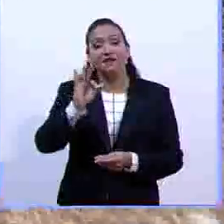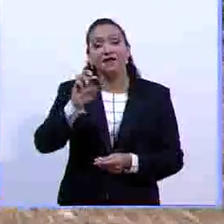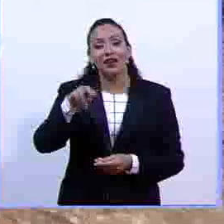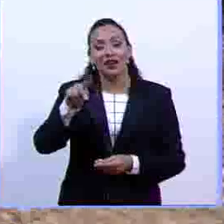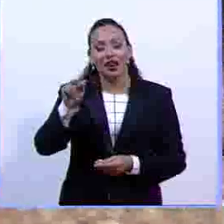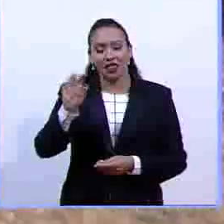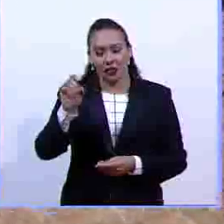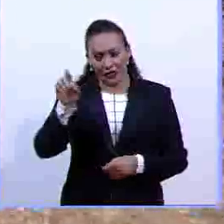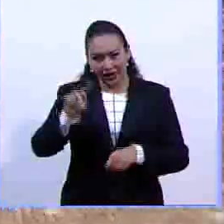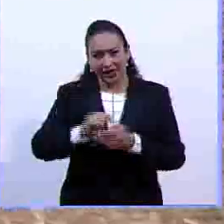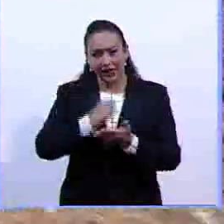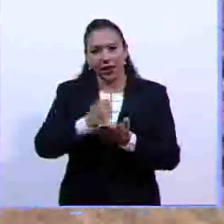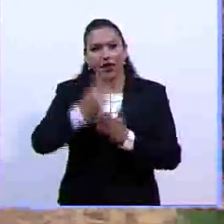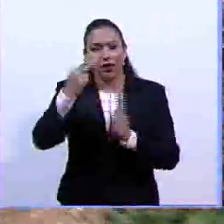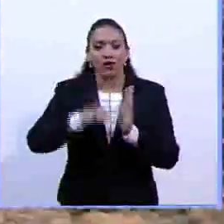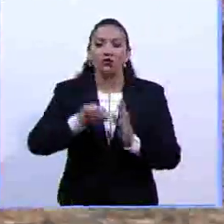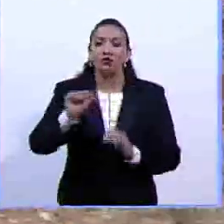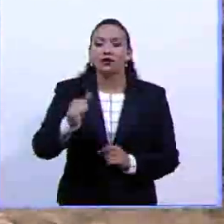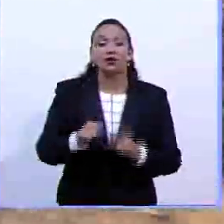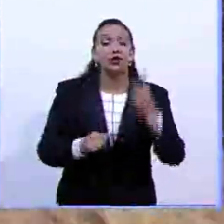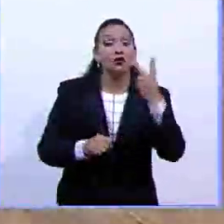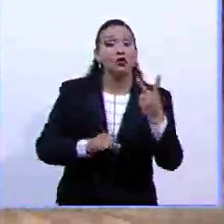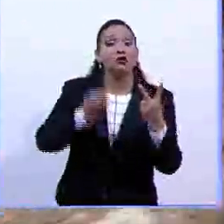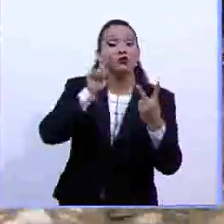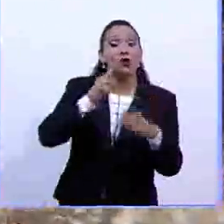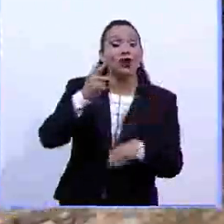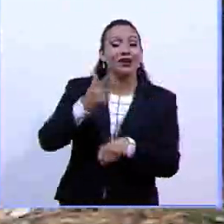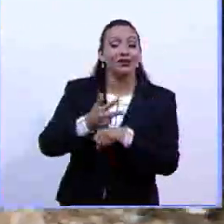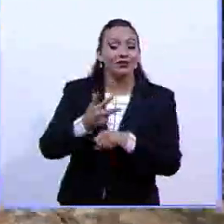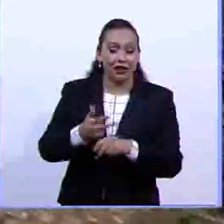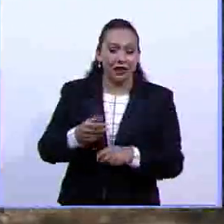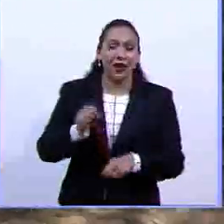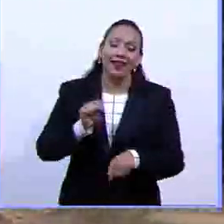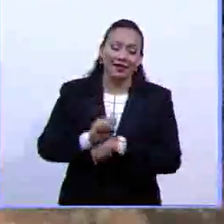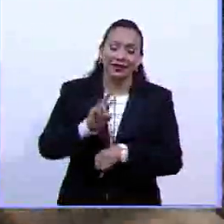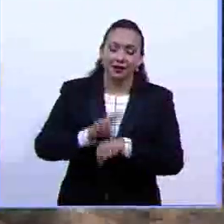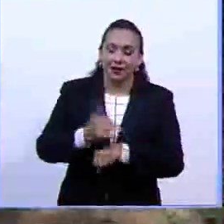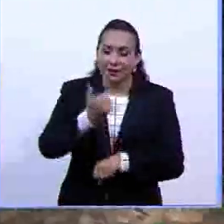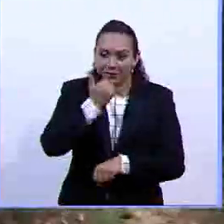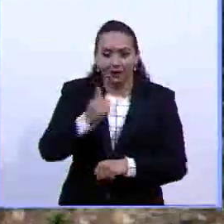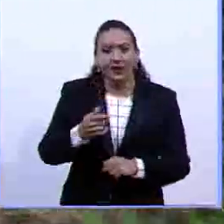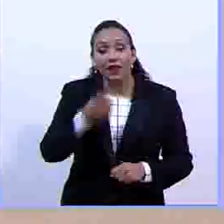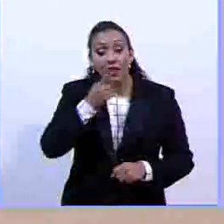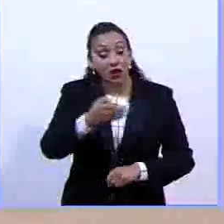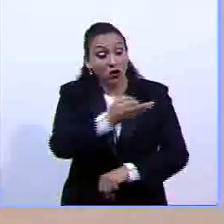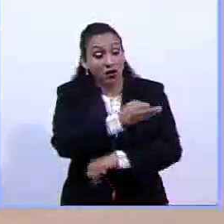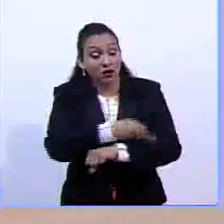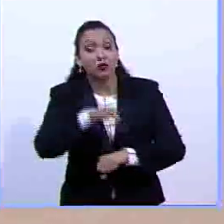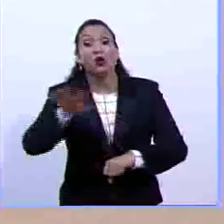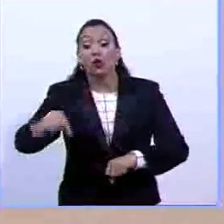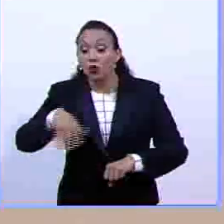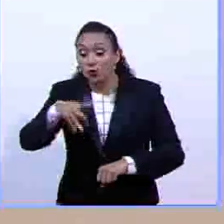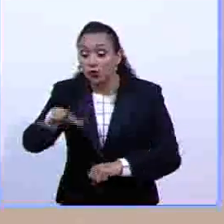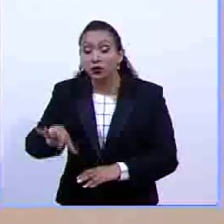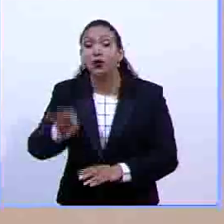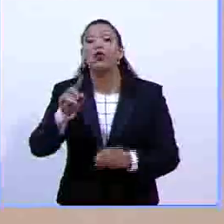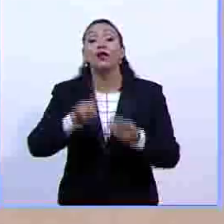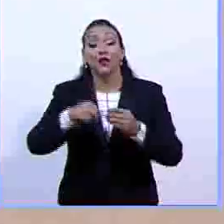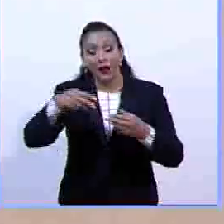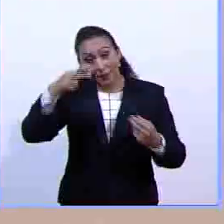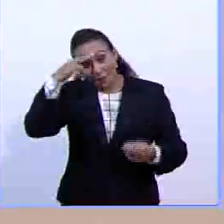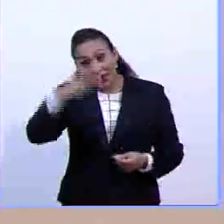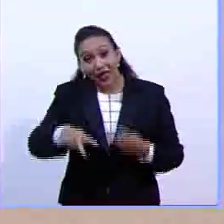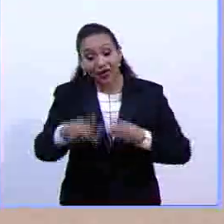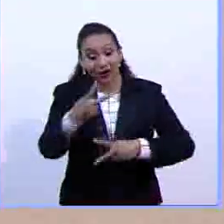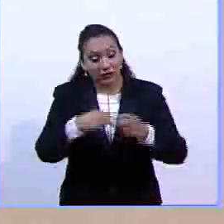en 2011. 2 mujeres salvadoreñas fueron notificadas que los restos de sus familiares habían sido localizados en México,